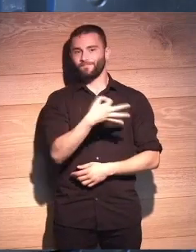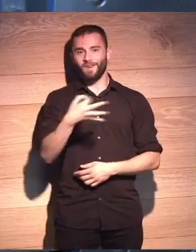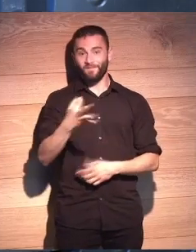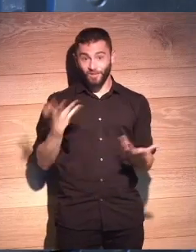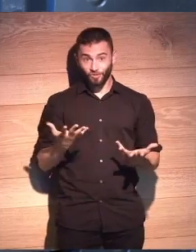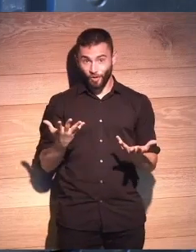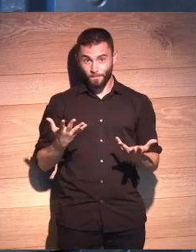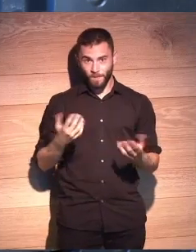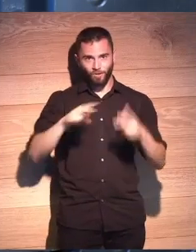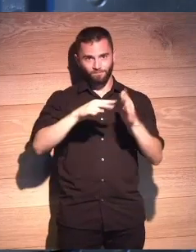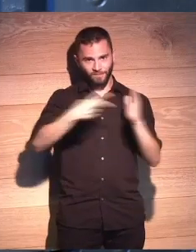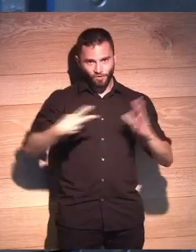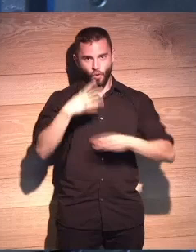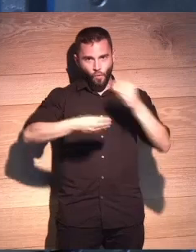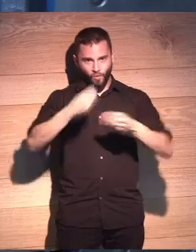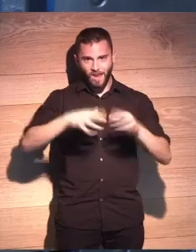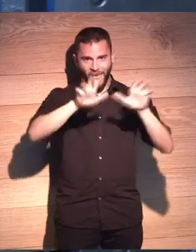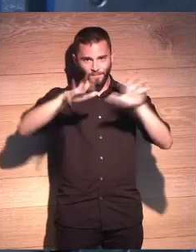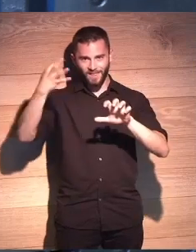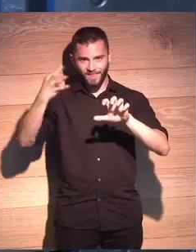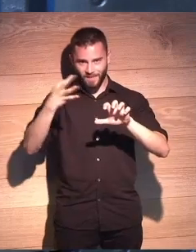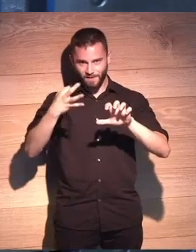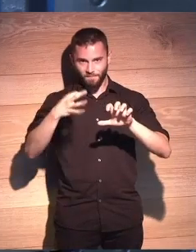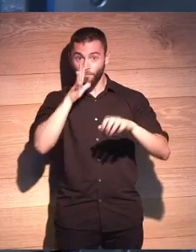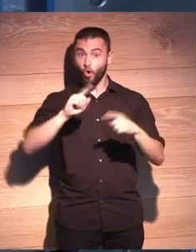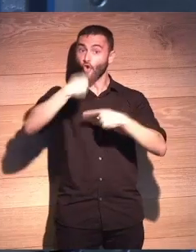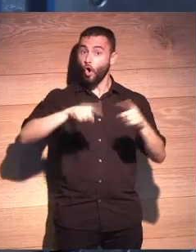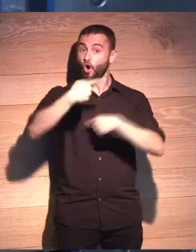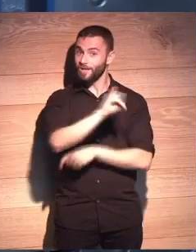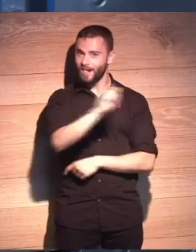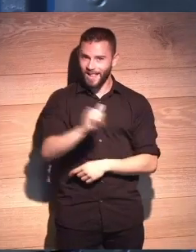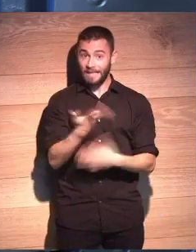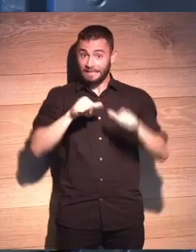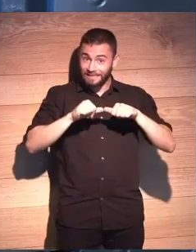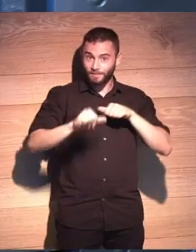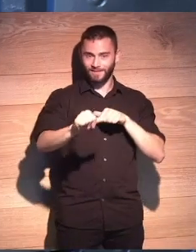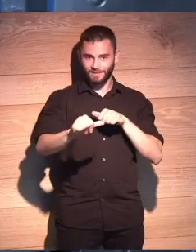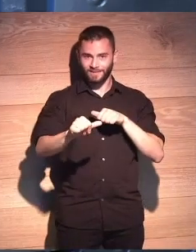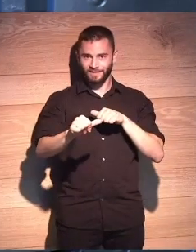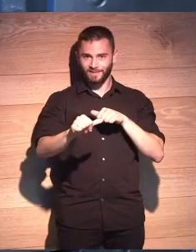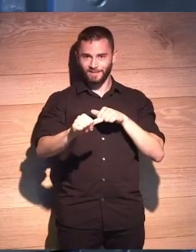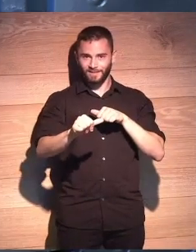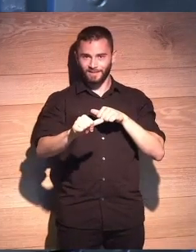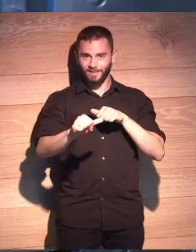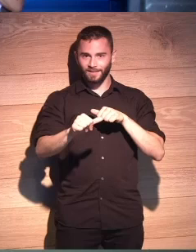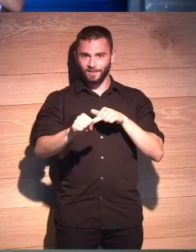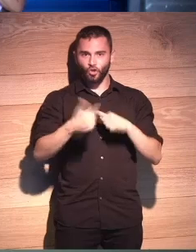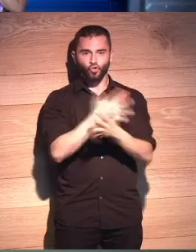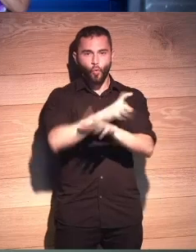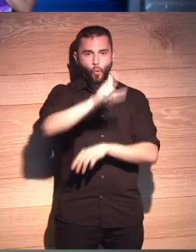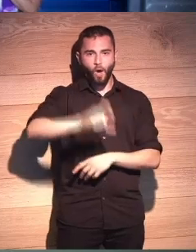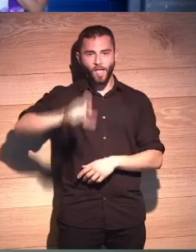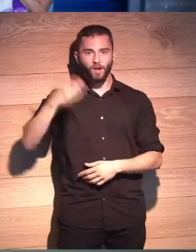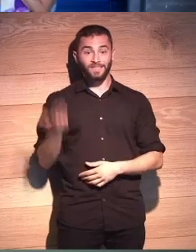saber utilizarla y hay que aprender, porque tiene consecuencias. Y a partir de aquí nos metemos en quiénes son los grandes jugadores que